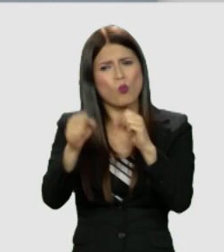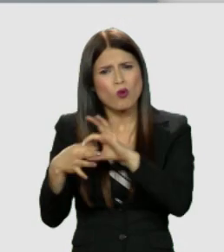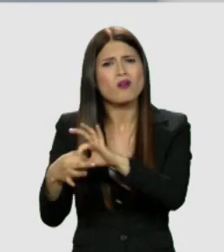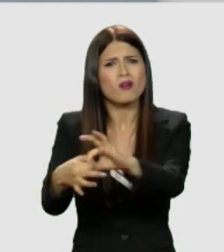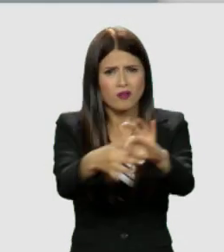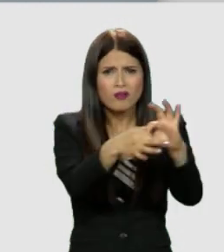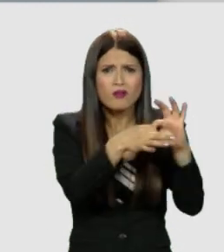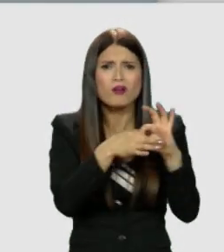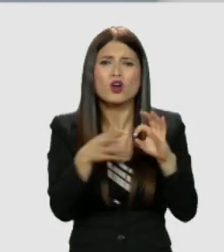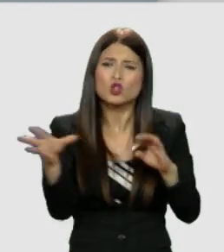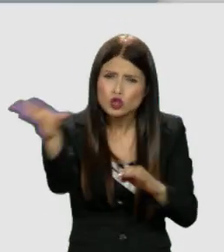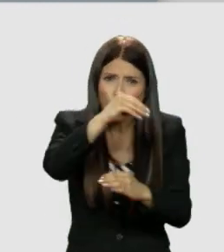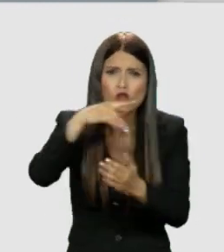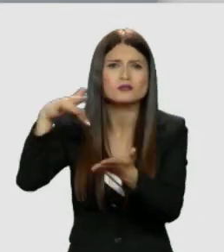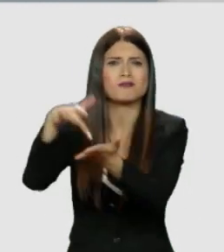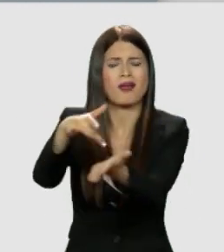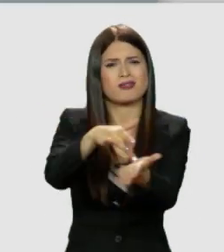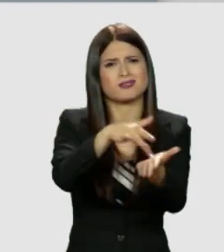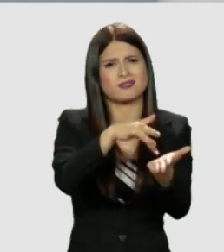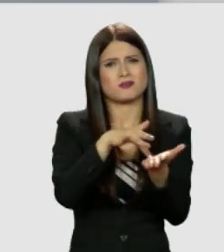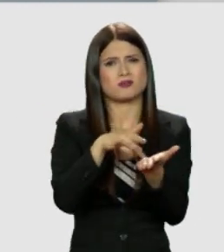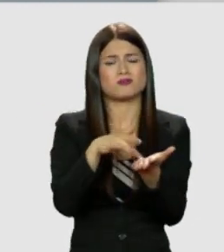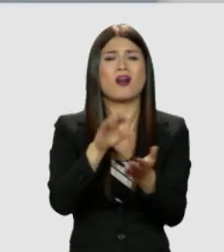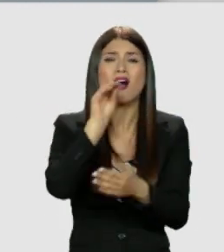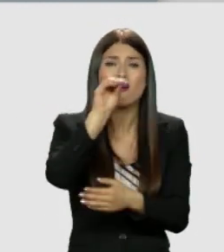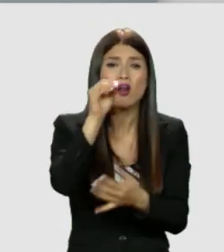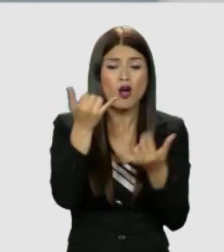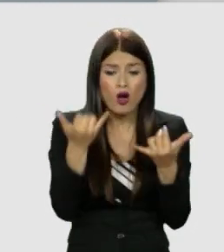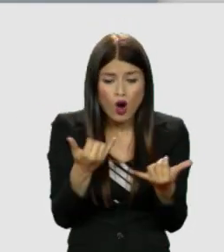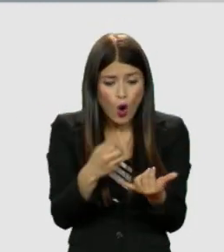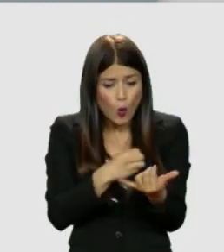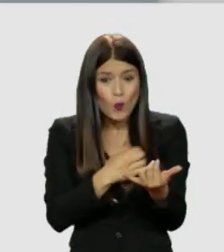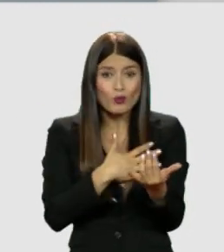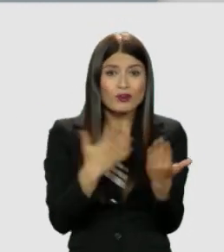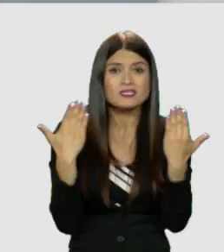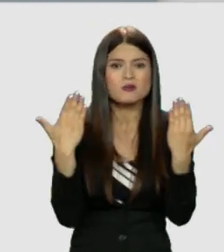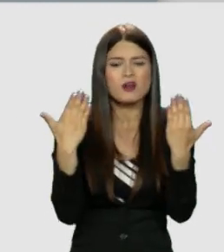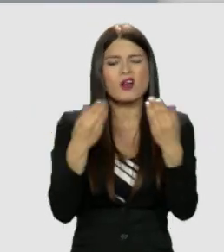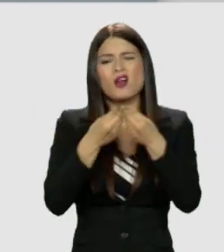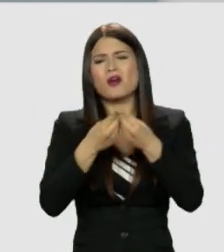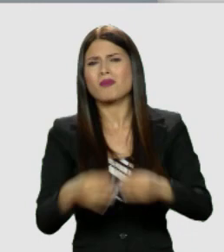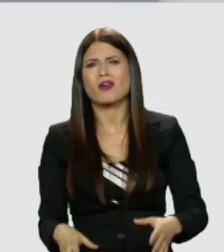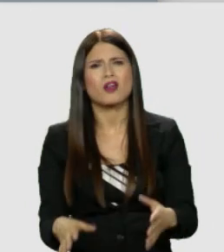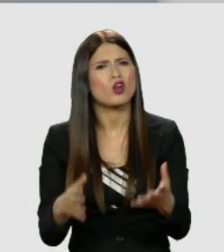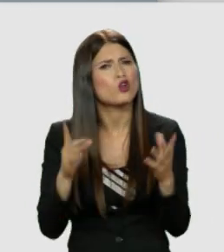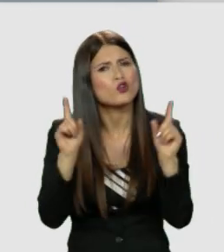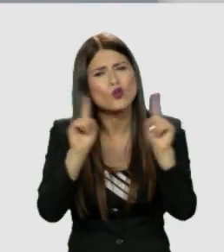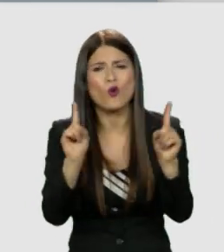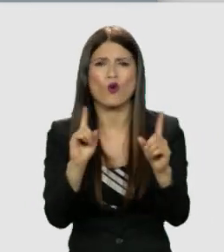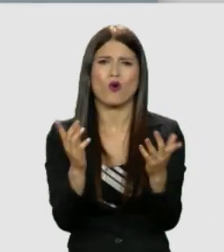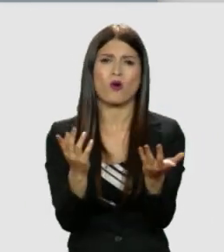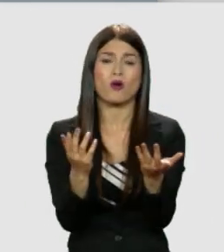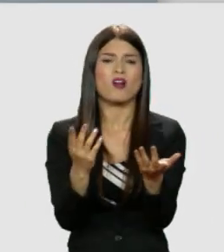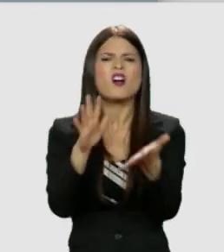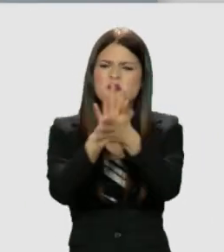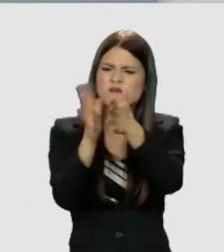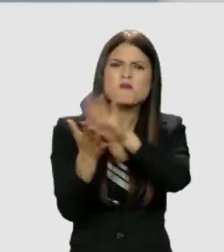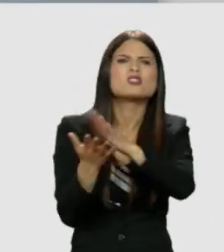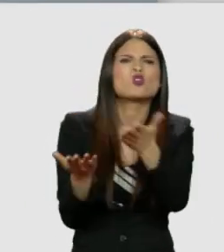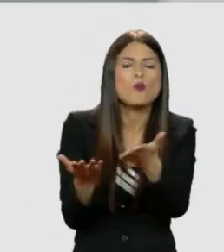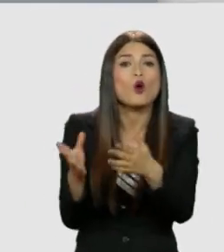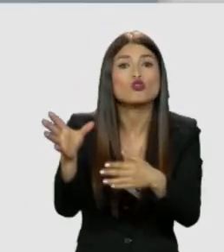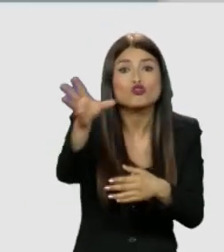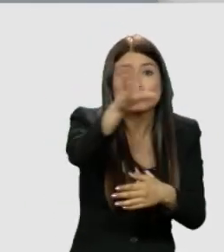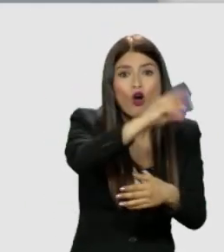todos no perdamos esta oportunidad la paz la construimos entre todos la paz